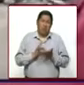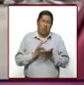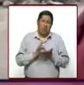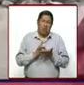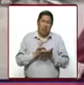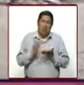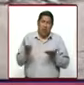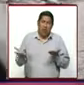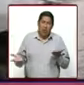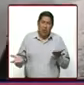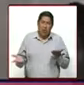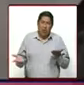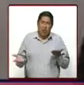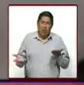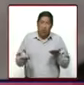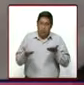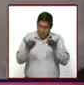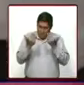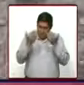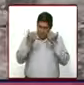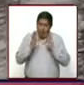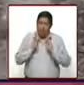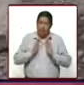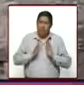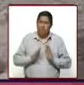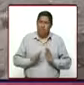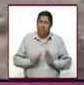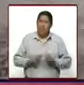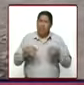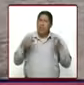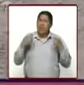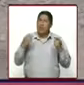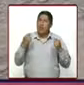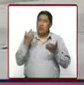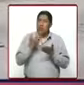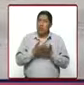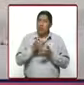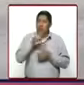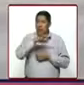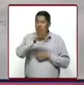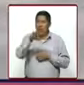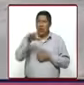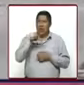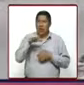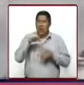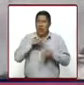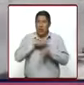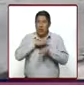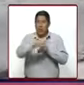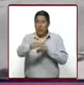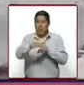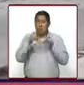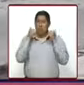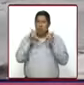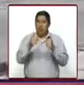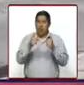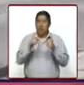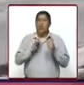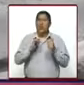yo, papito. Que no se caiga, mamita linda. Sí. Trataremos de llegar hasta allá donde parece que está más planito. Bien.